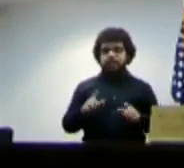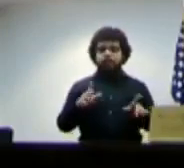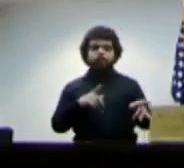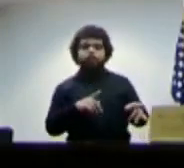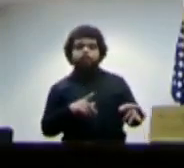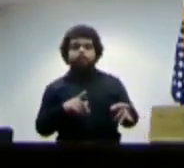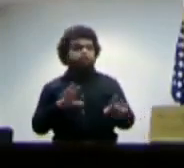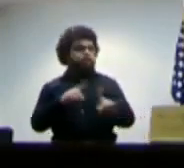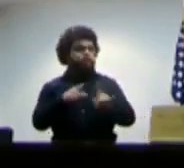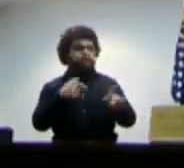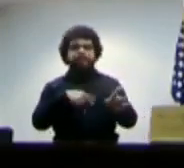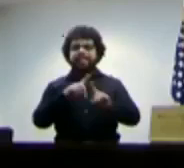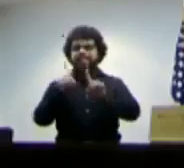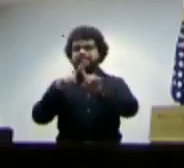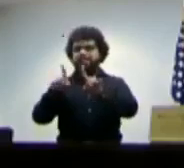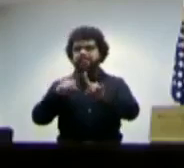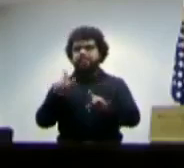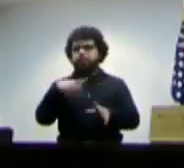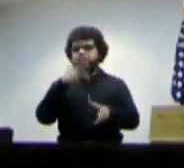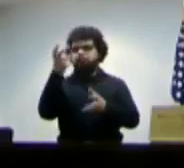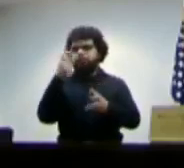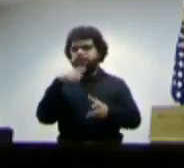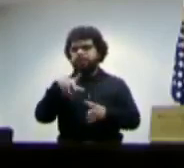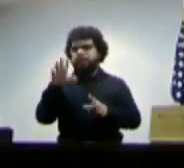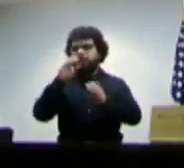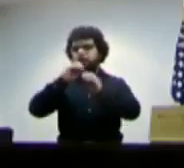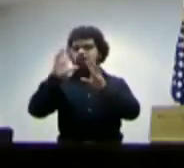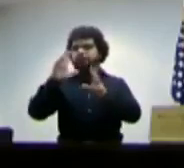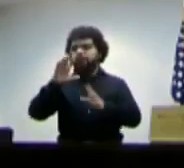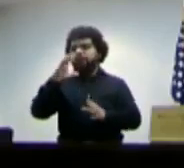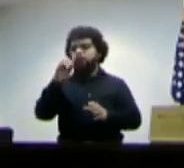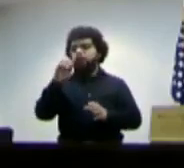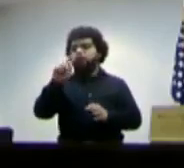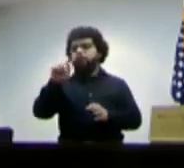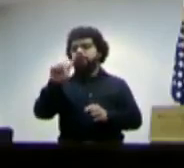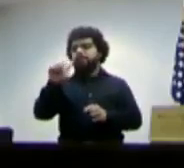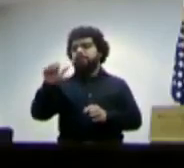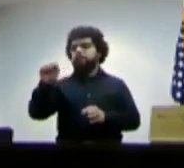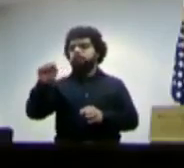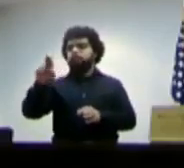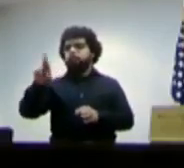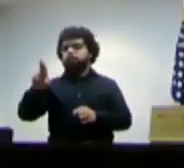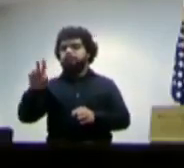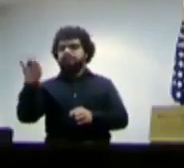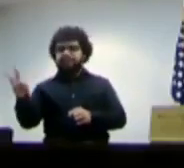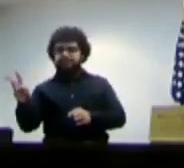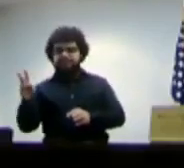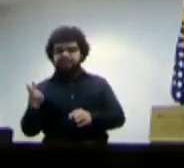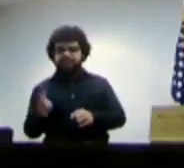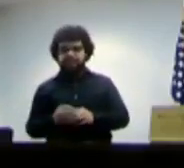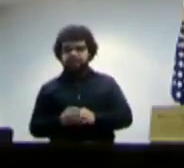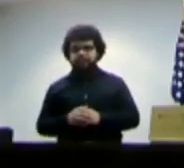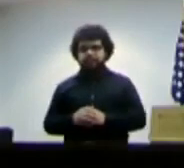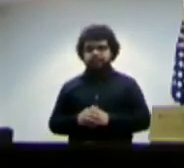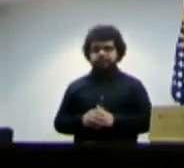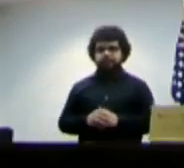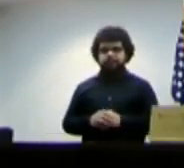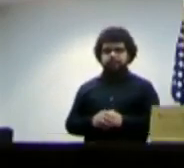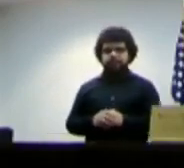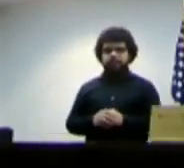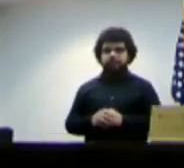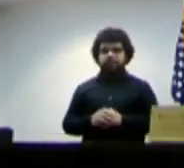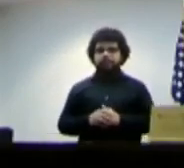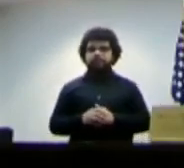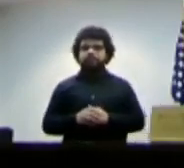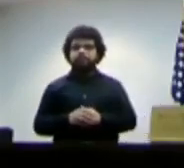Pero es distinto. Es que quiero que la aclare. Sí, el día de Costa Azul 6 hubo un evento en una línea